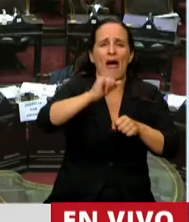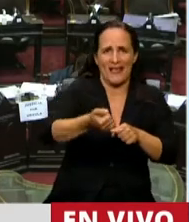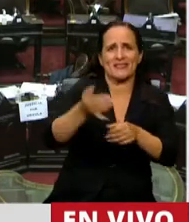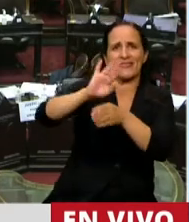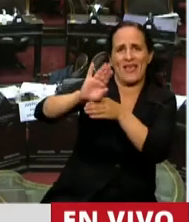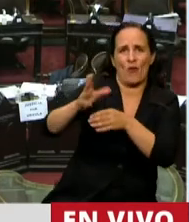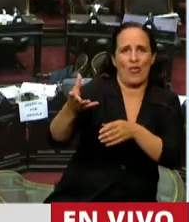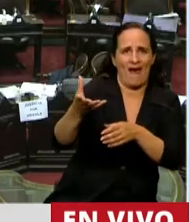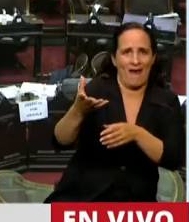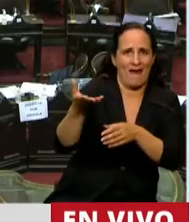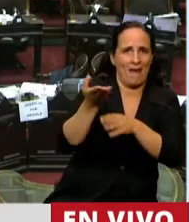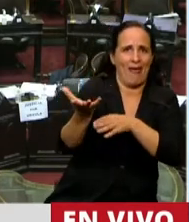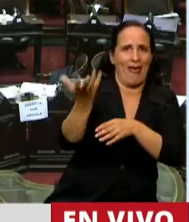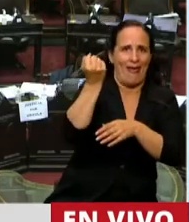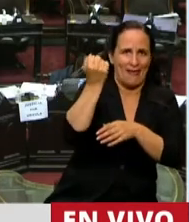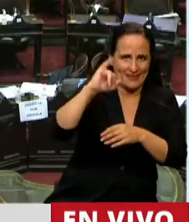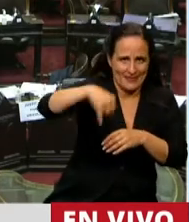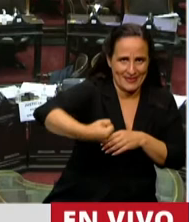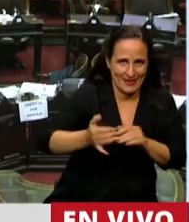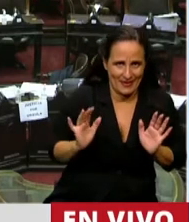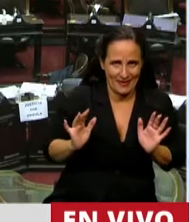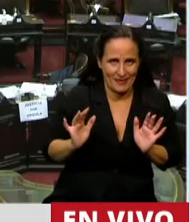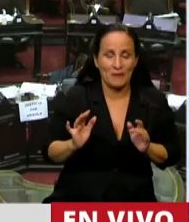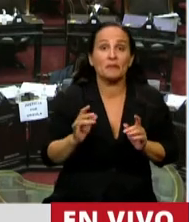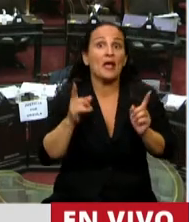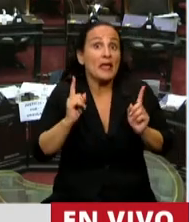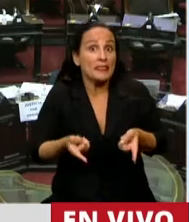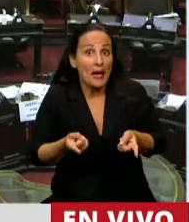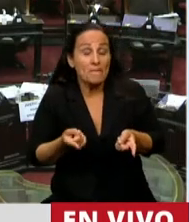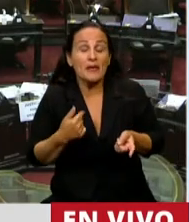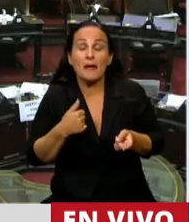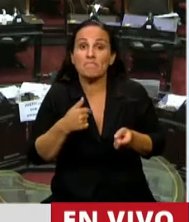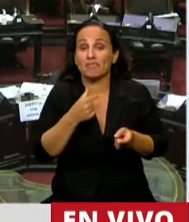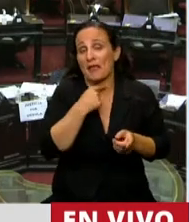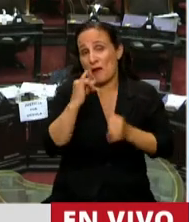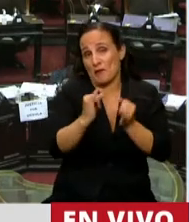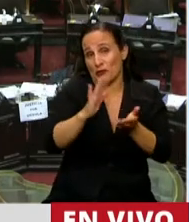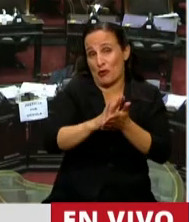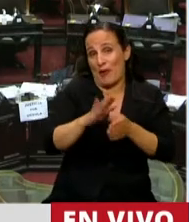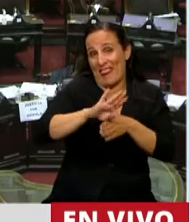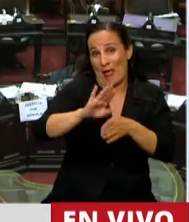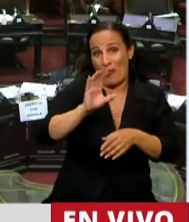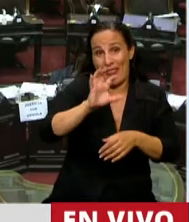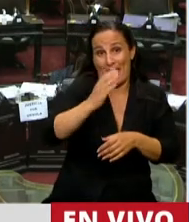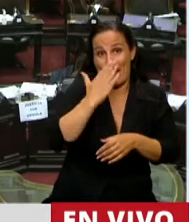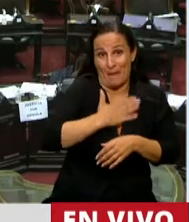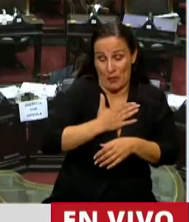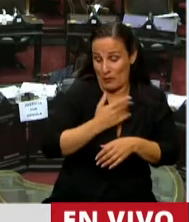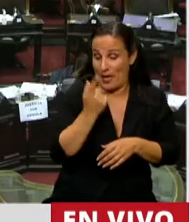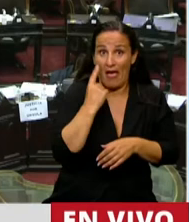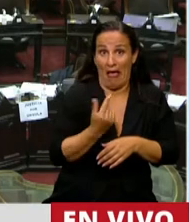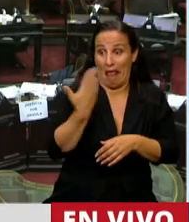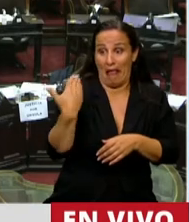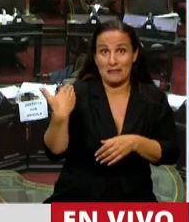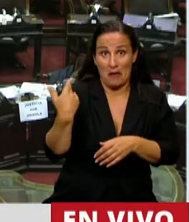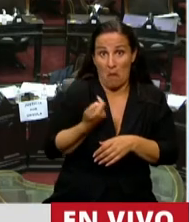también me quisiera remarcar lo que ha sido la gestión de la deuda en mi provincia, donde hace pocos días